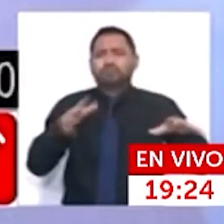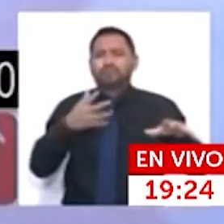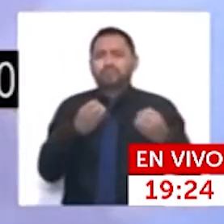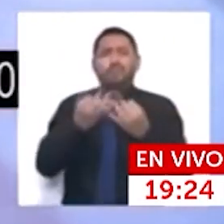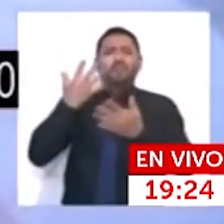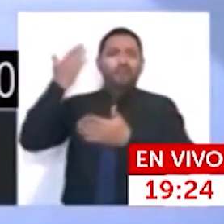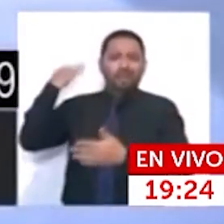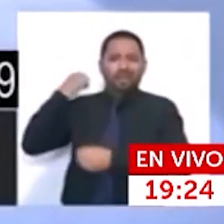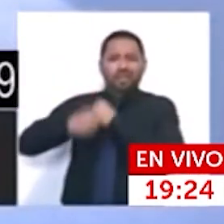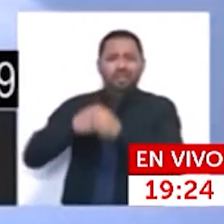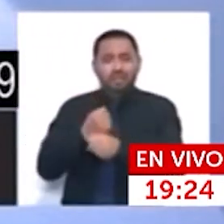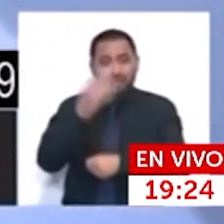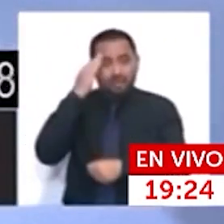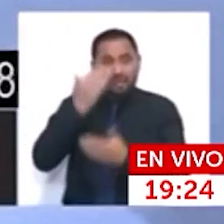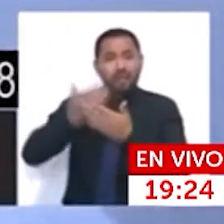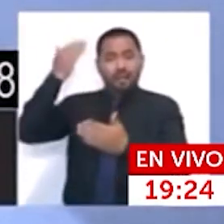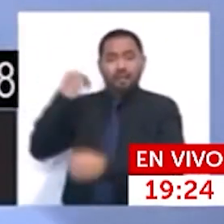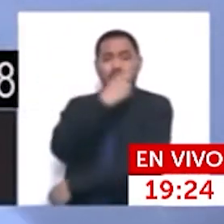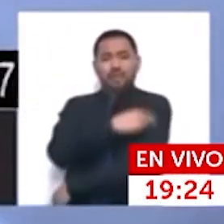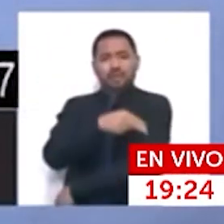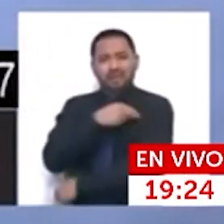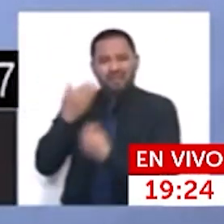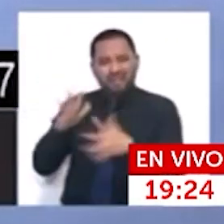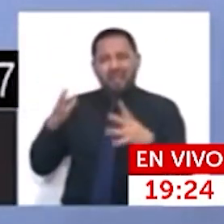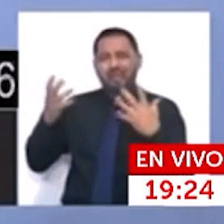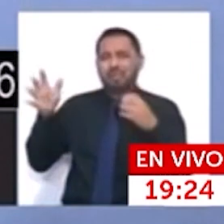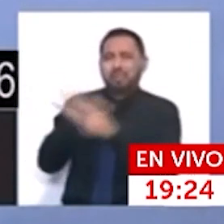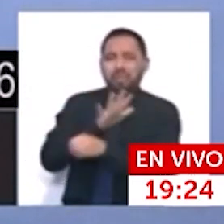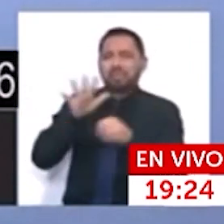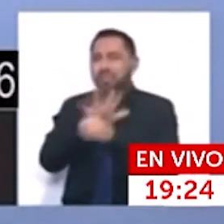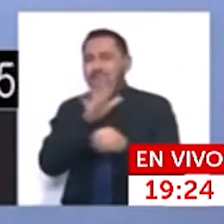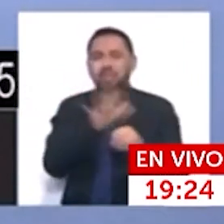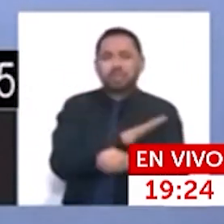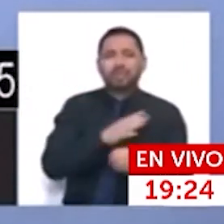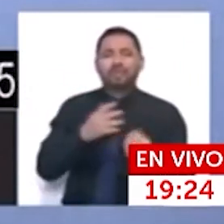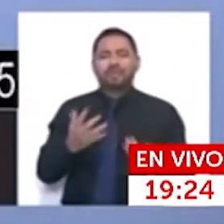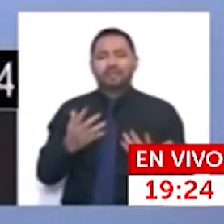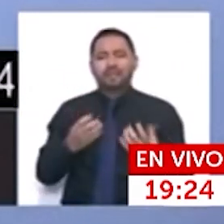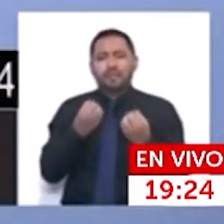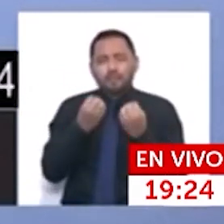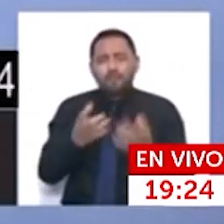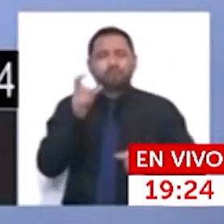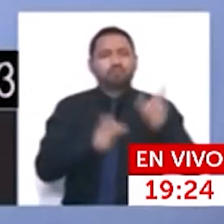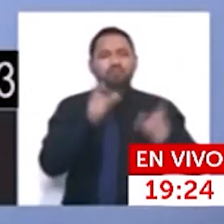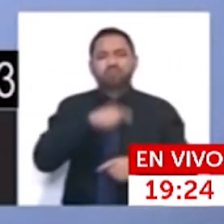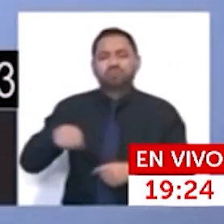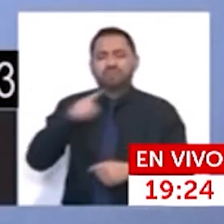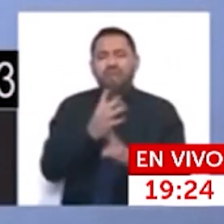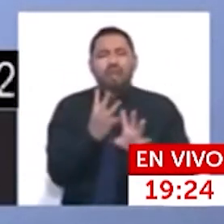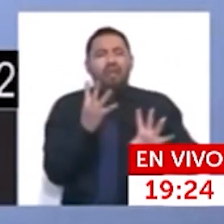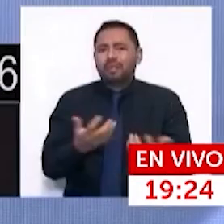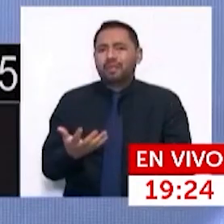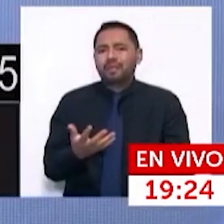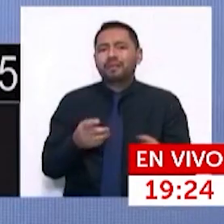no estaban colapsados acaso antes de la pandemia miles de compatriotas no formaban colas en los hospitales acaso antes de la pandemia no